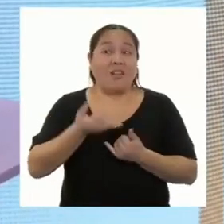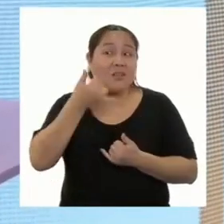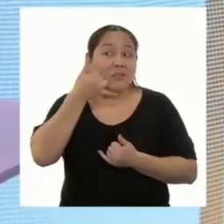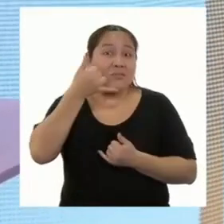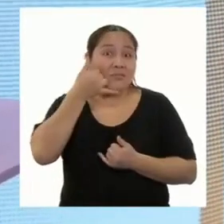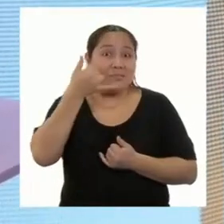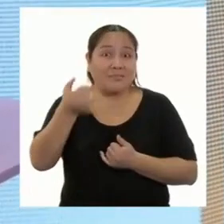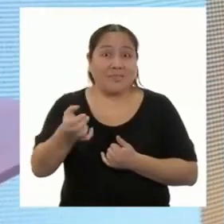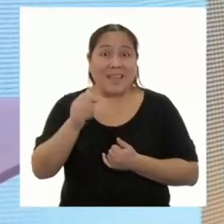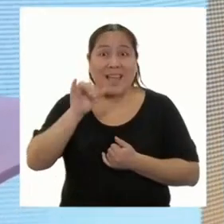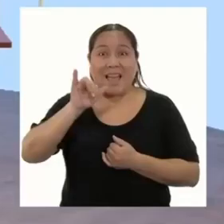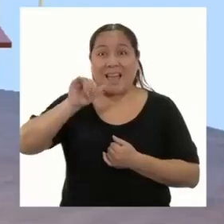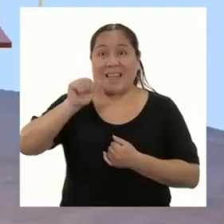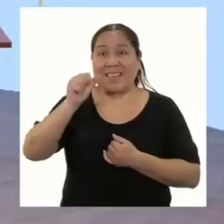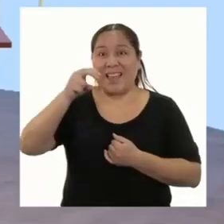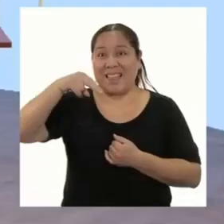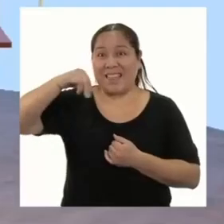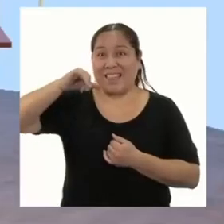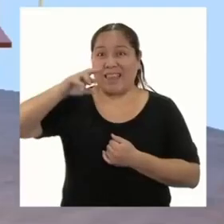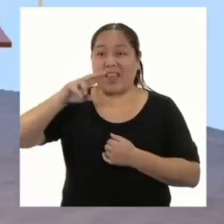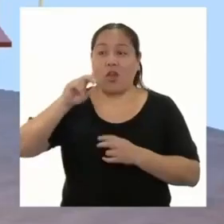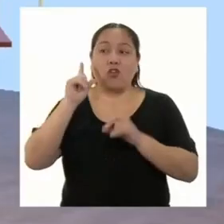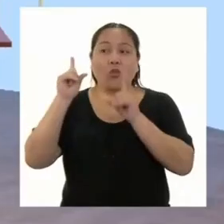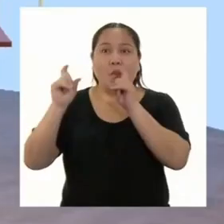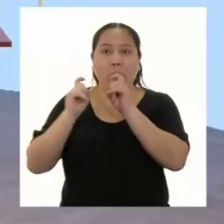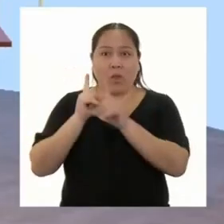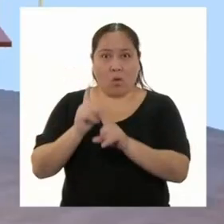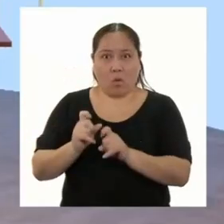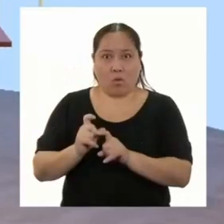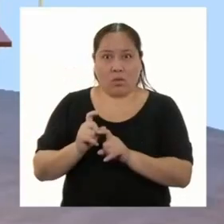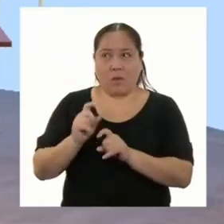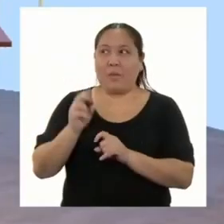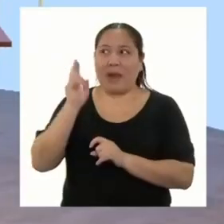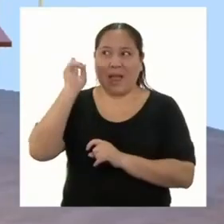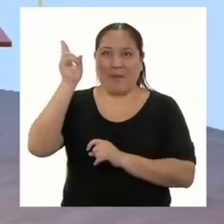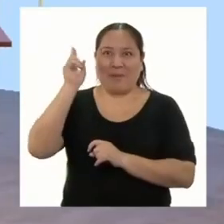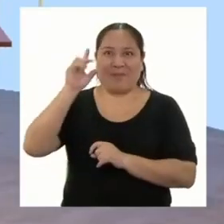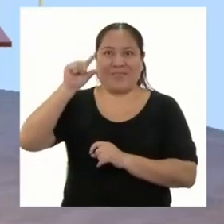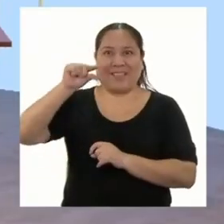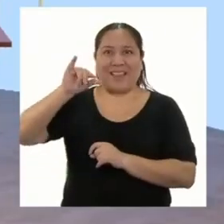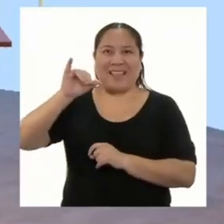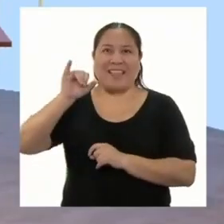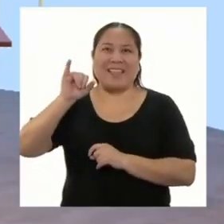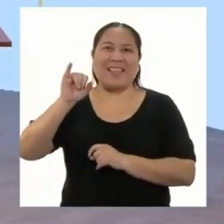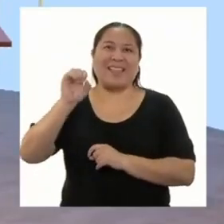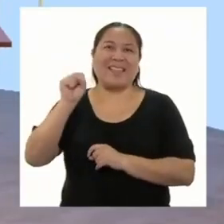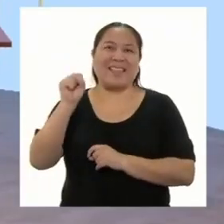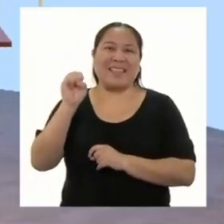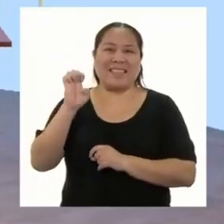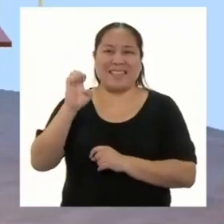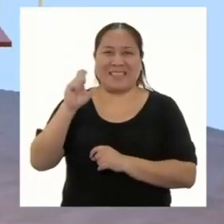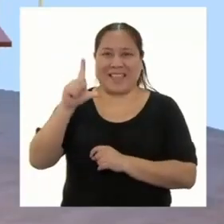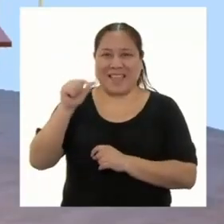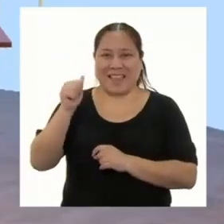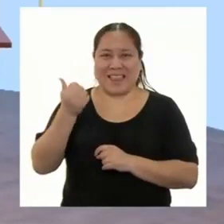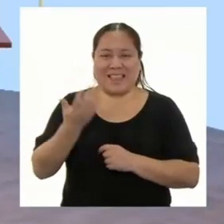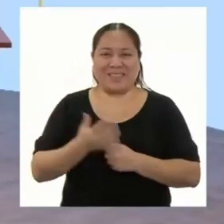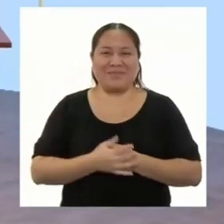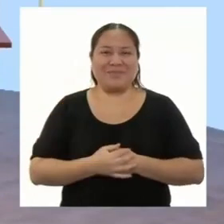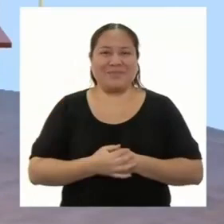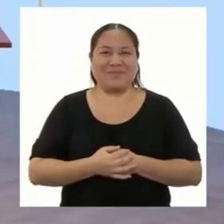con la consulta que tiene para la profesora Gisela Milagros César González?